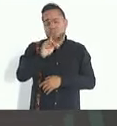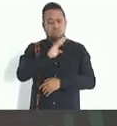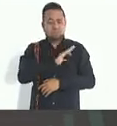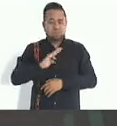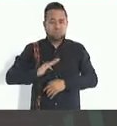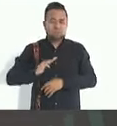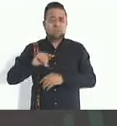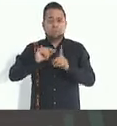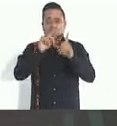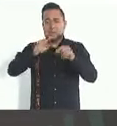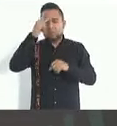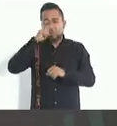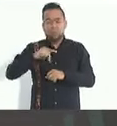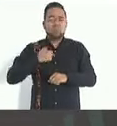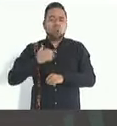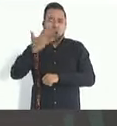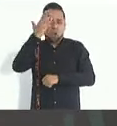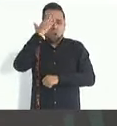municipios de México y no